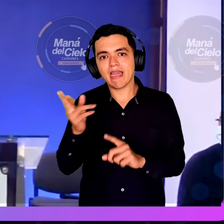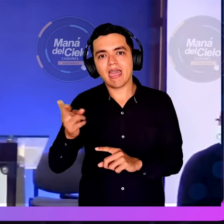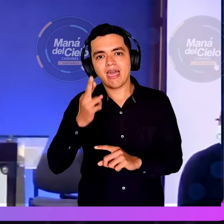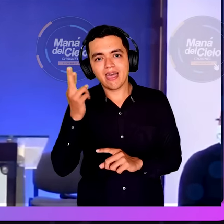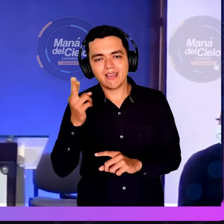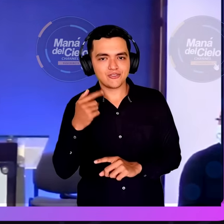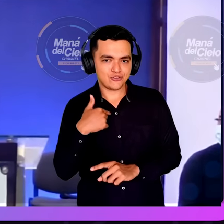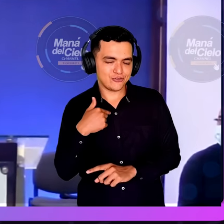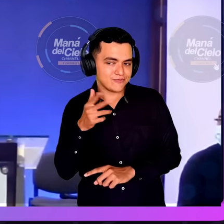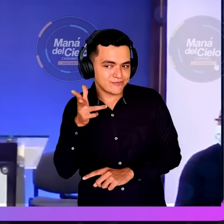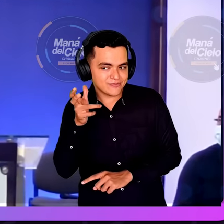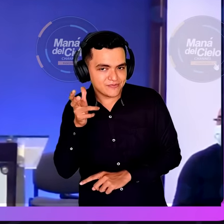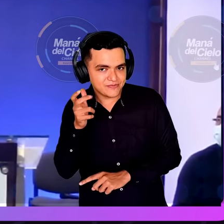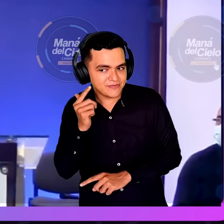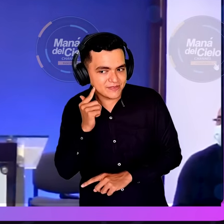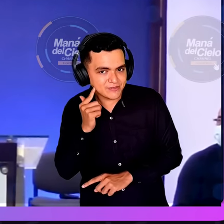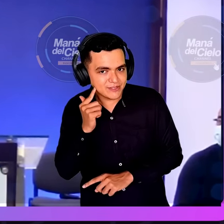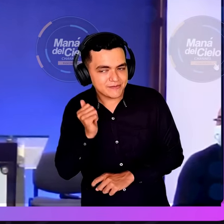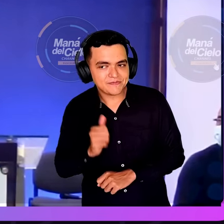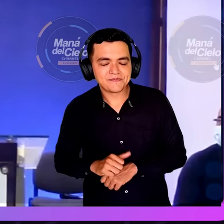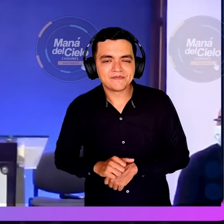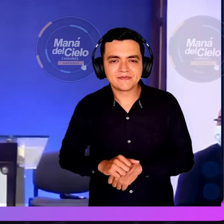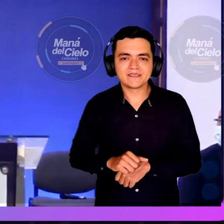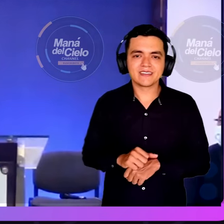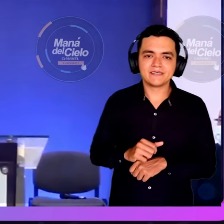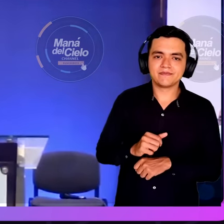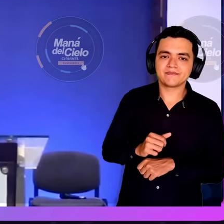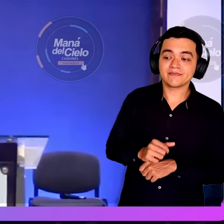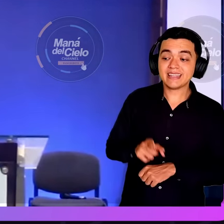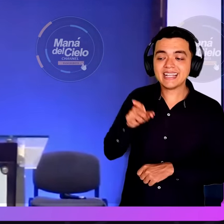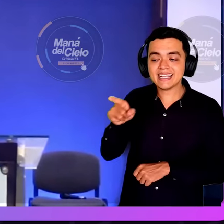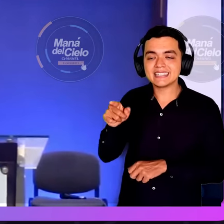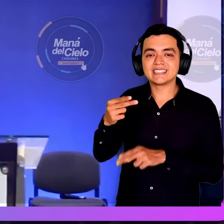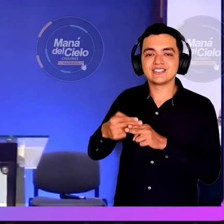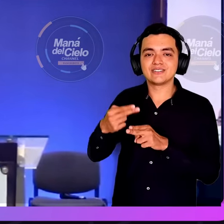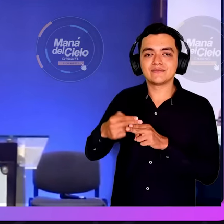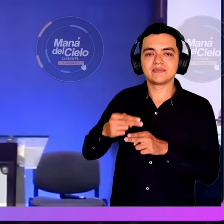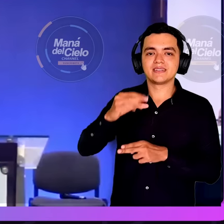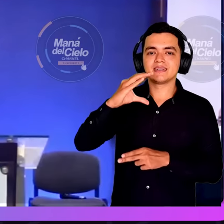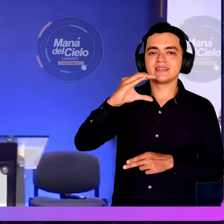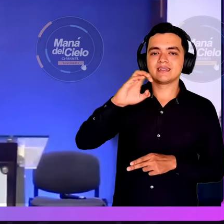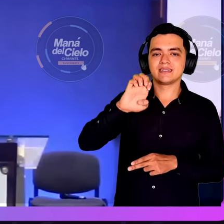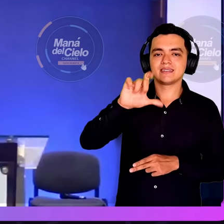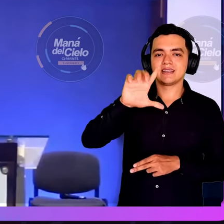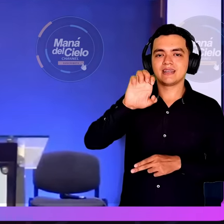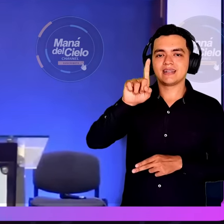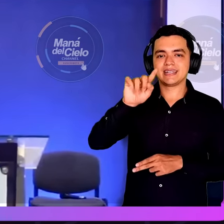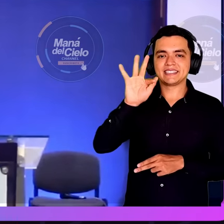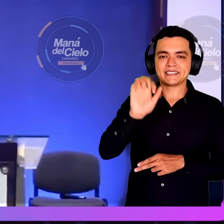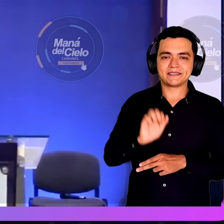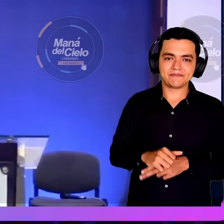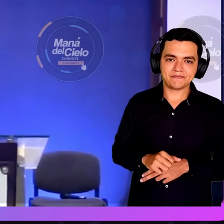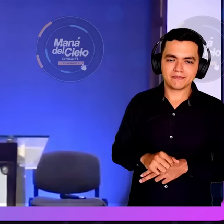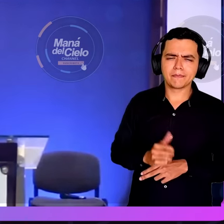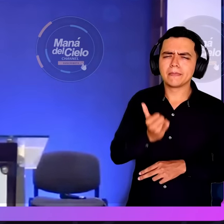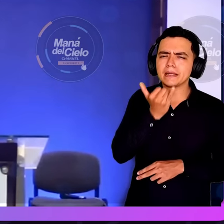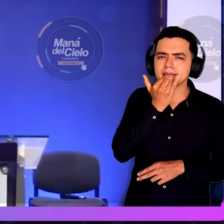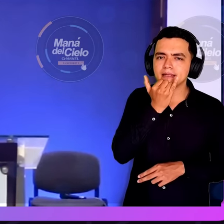italiano, pero en letra española. Enamorada de Jesús, enamorada, enamorada